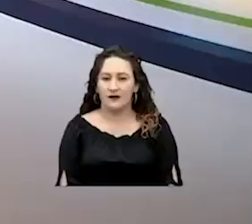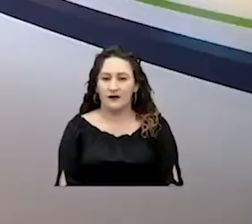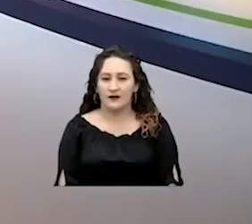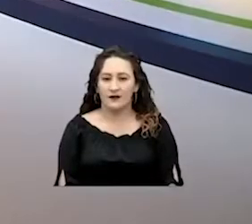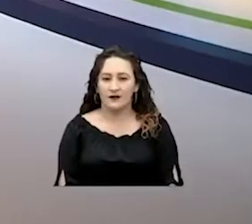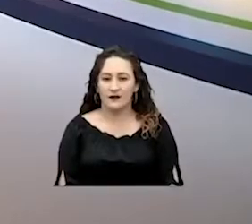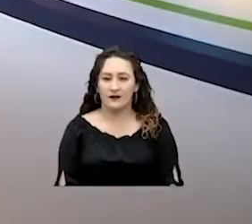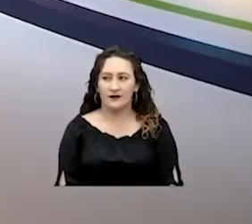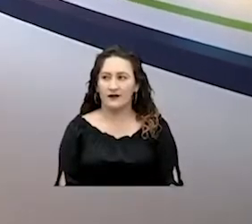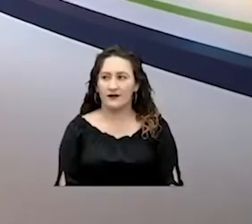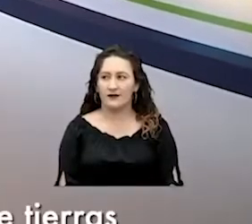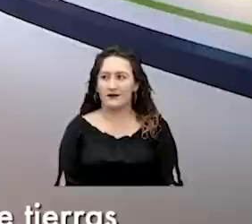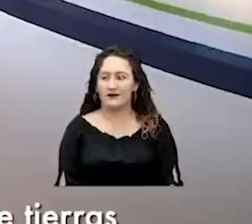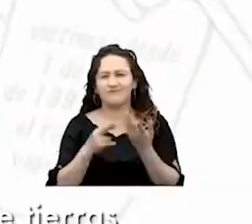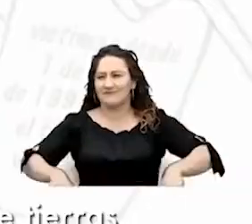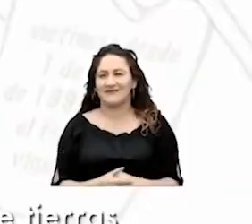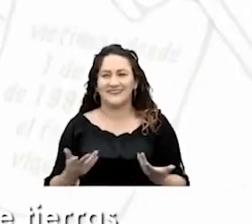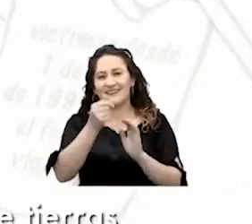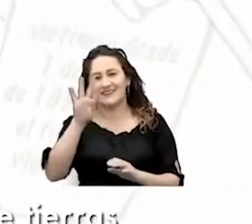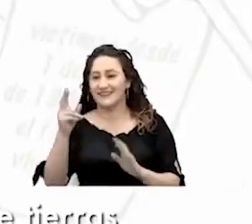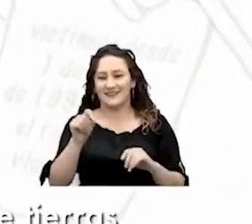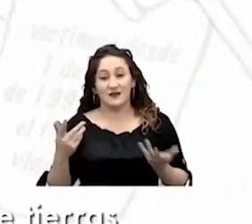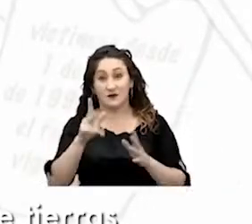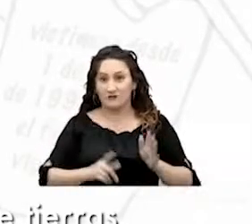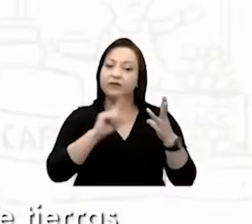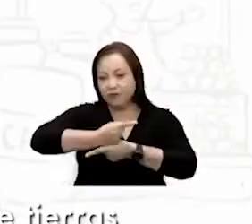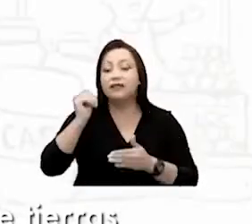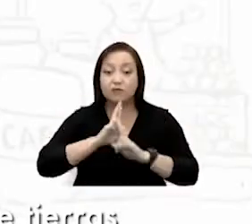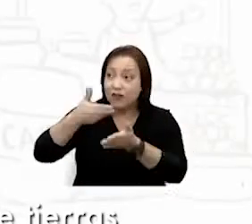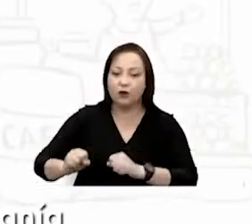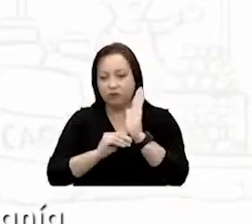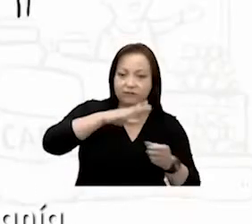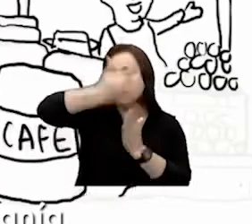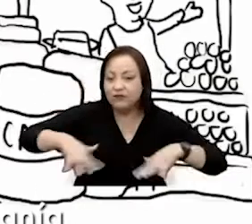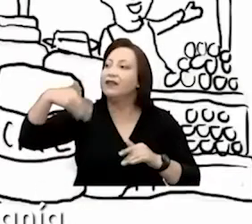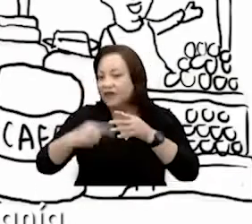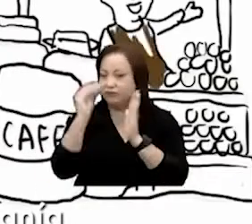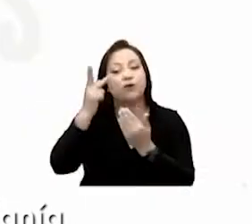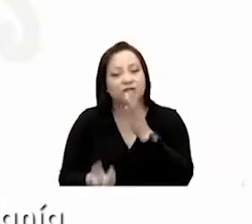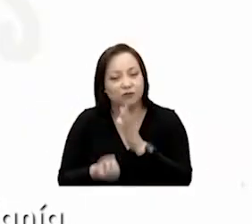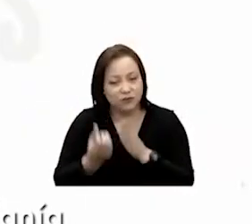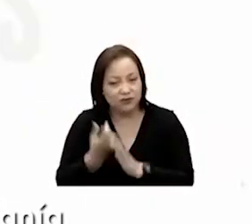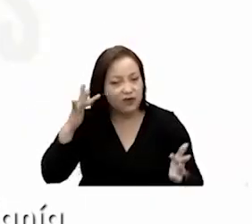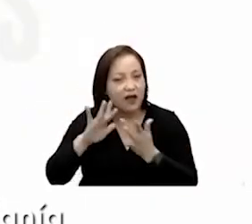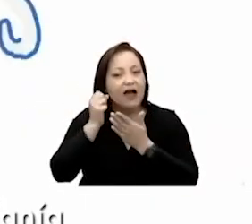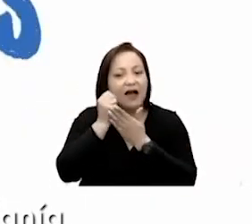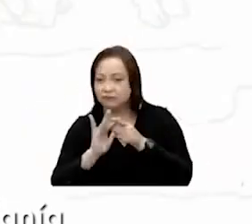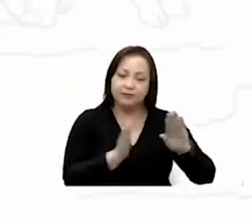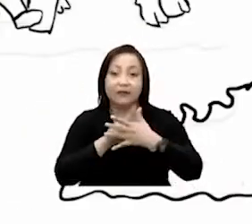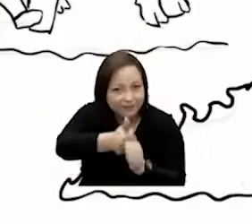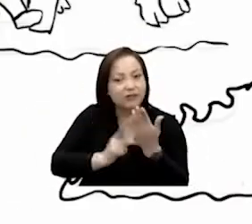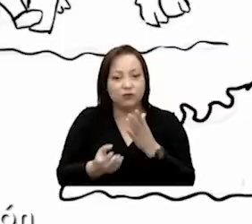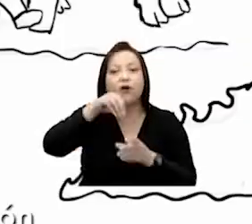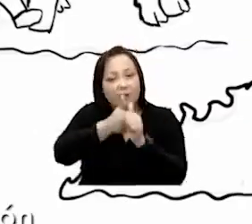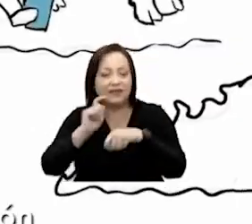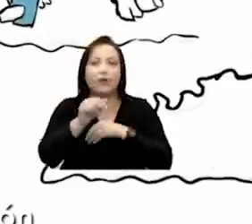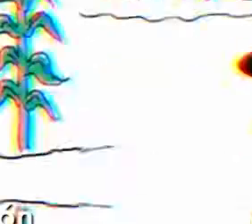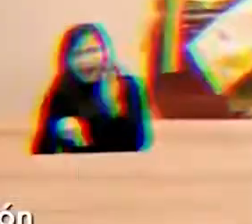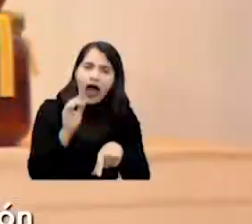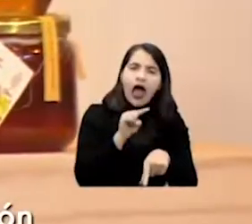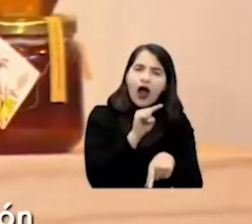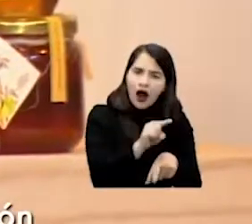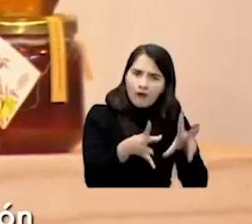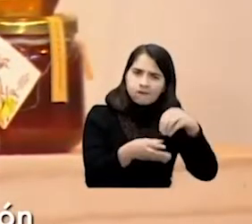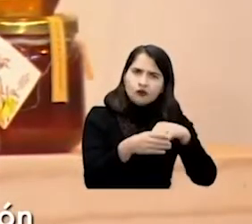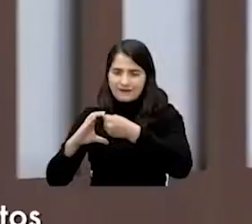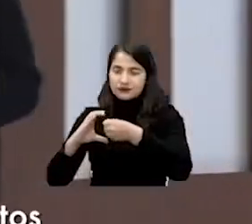articulación institucional. Hicimos pedagogía frente a la restitución de tierras para fortalecer el diálogo con la ciudadanía. Apoyamos a